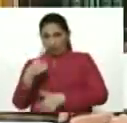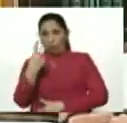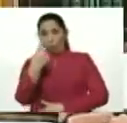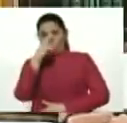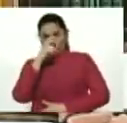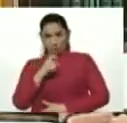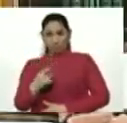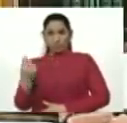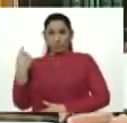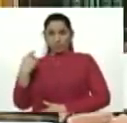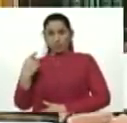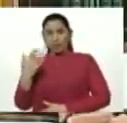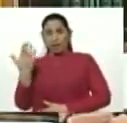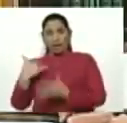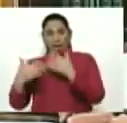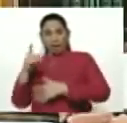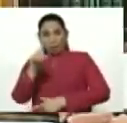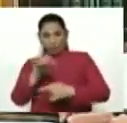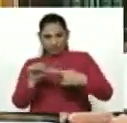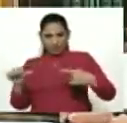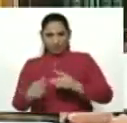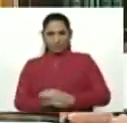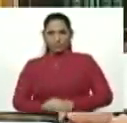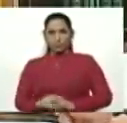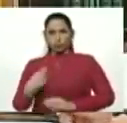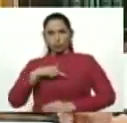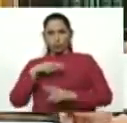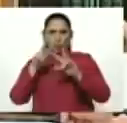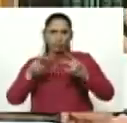estudiar los modelos matemáticos,